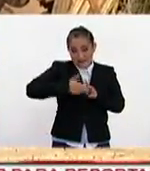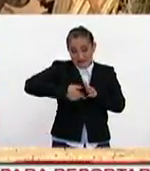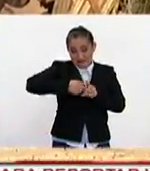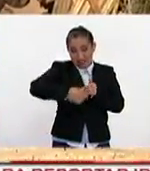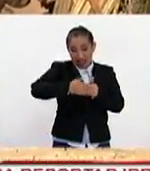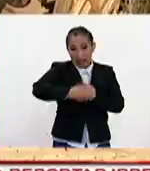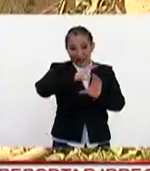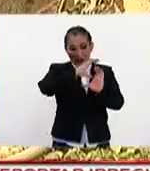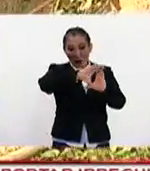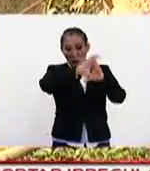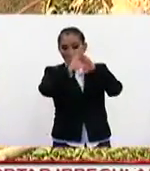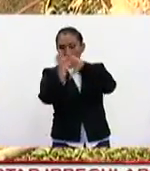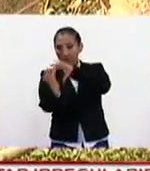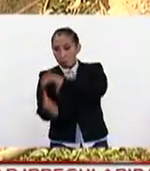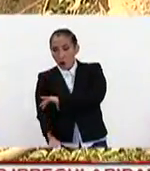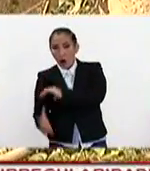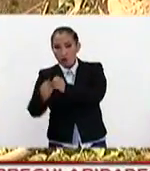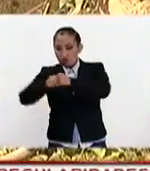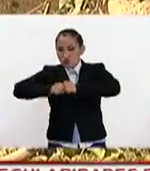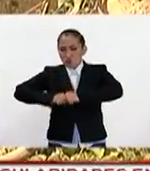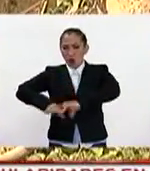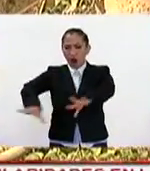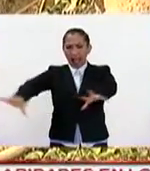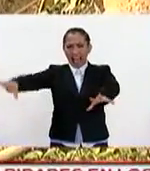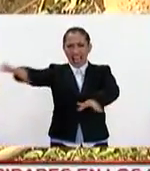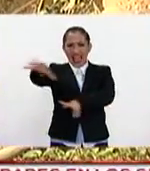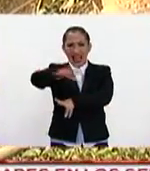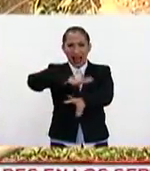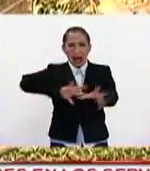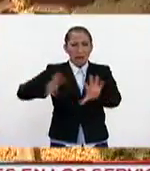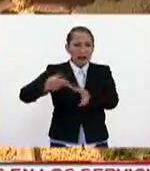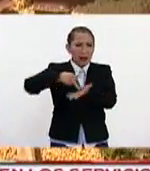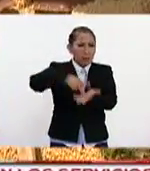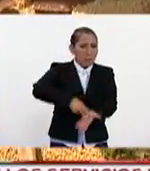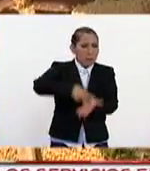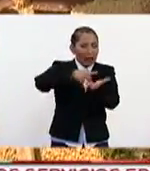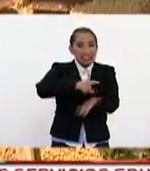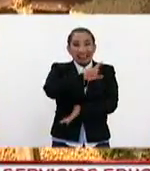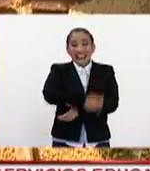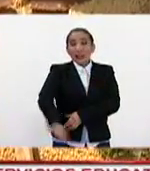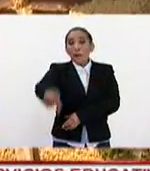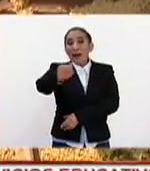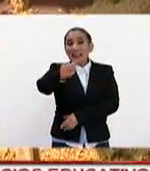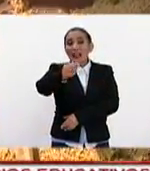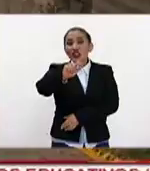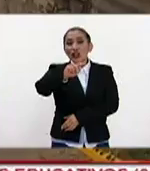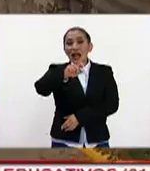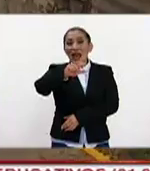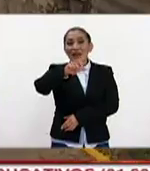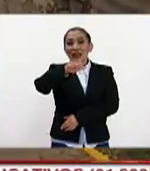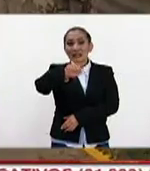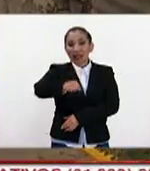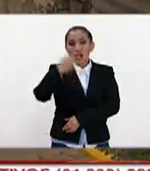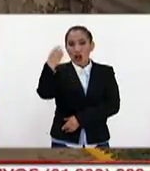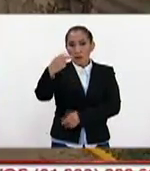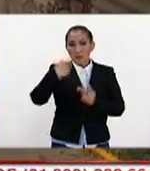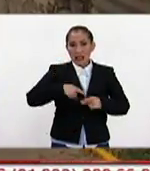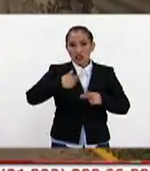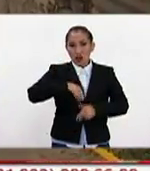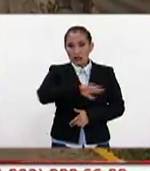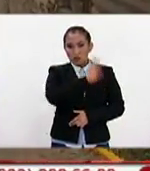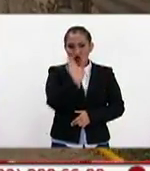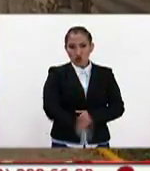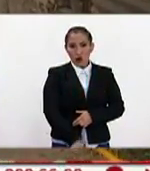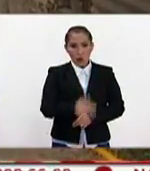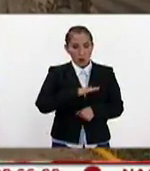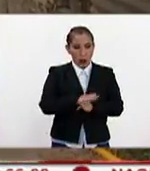cual cayó la tolva de la máquina y desparramó la semilla, que se calcula en unas 120 toneladas. Los nombres de las personas que perdieron